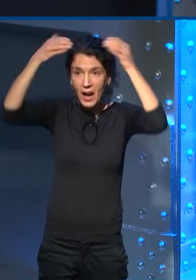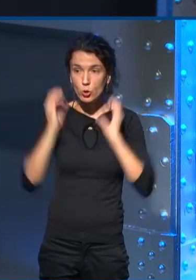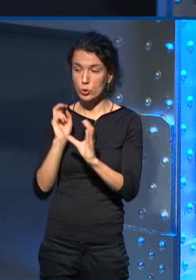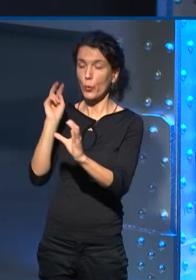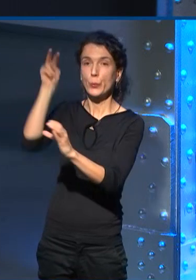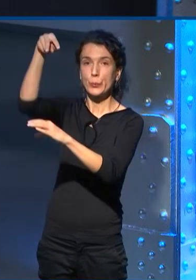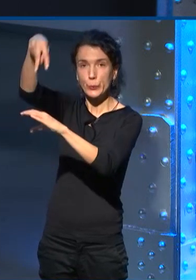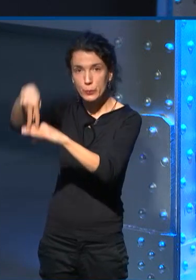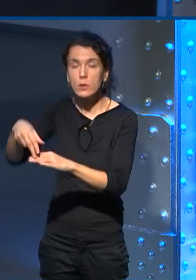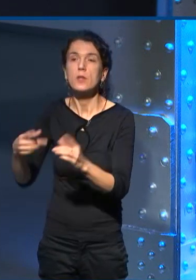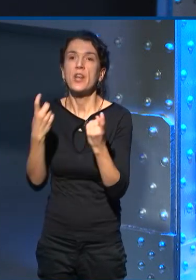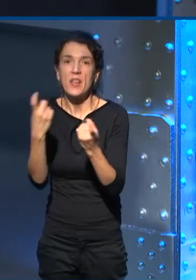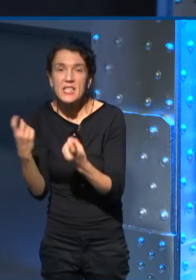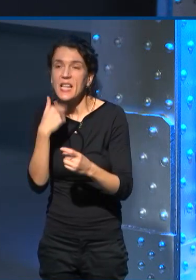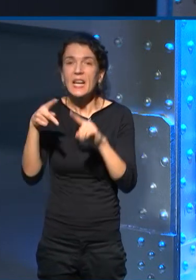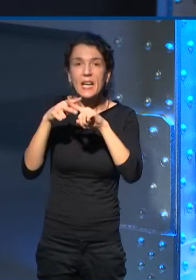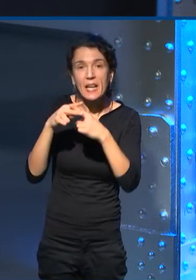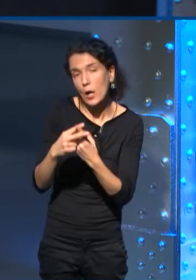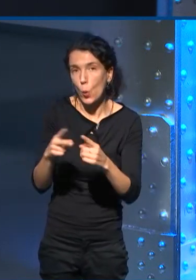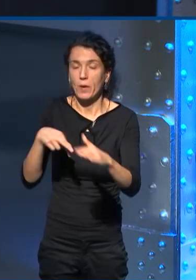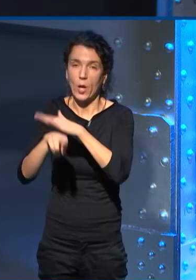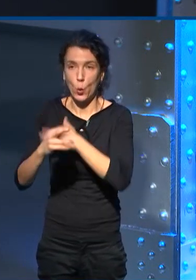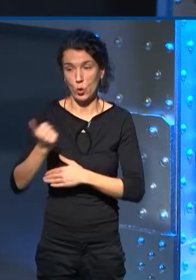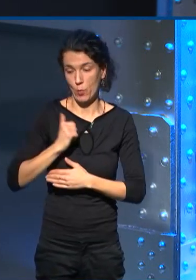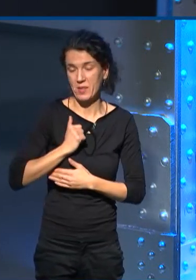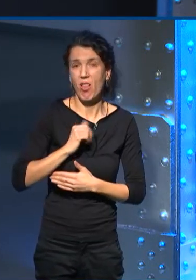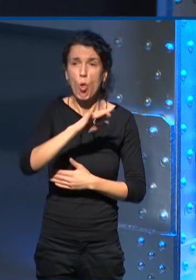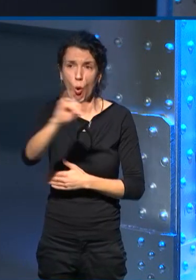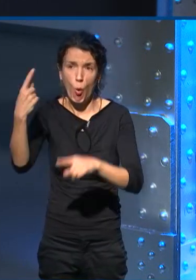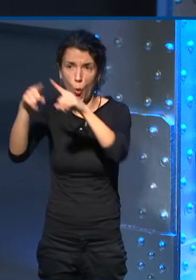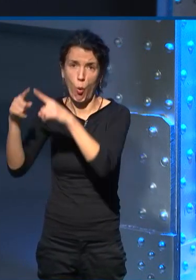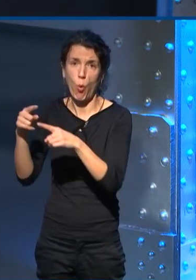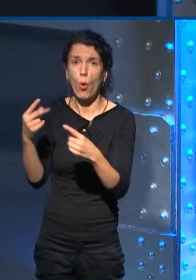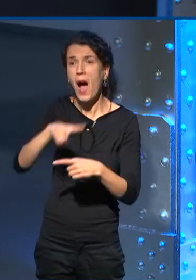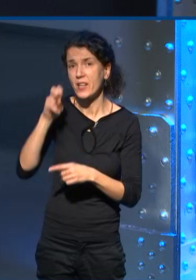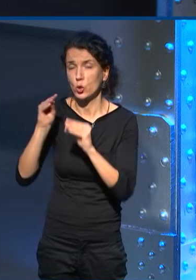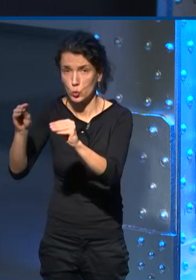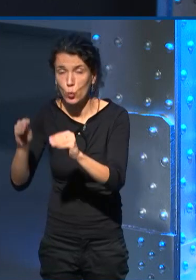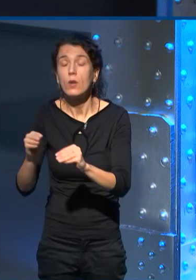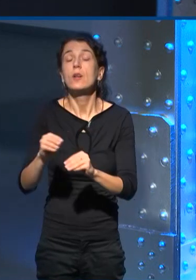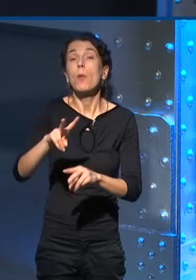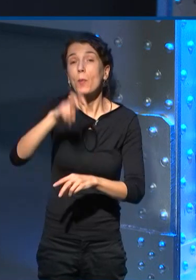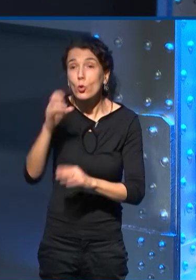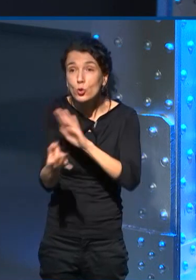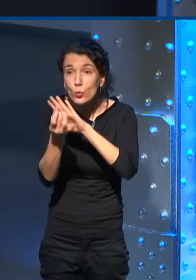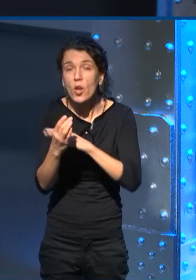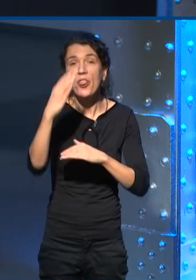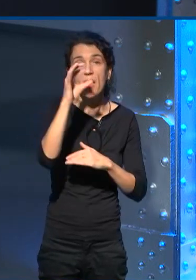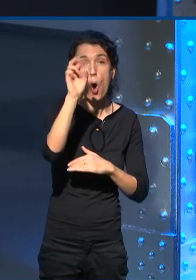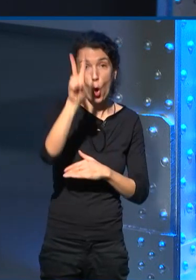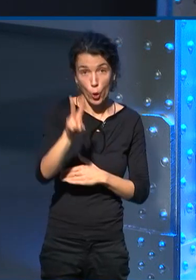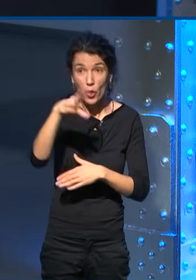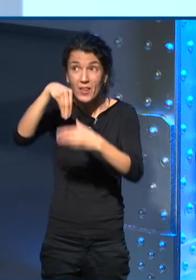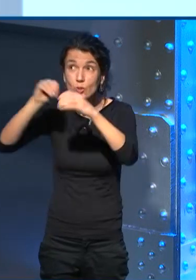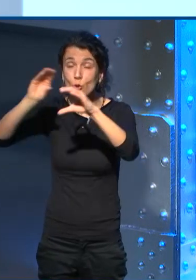producir ciertos recursos que necesitamos para vivir, aprovechando lo que hay en Marte. Y una de esas cuestiones es producir oxígeno desde el CO2 que